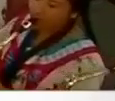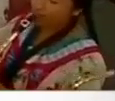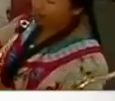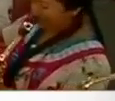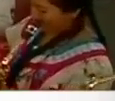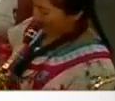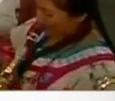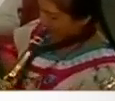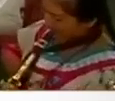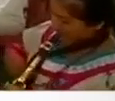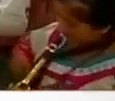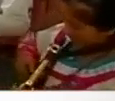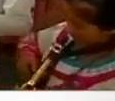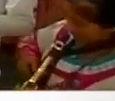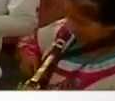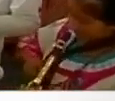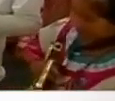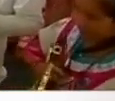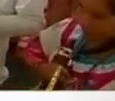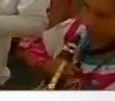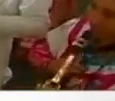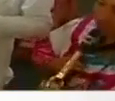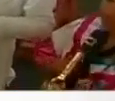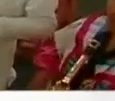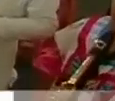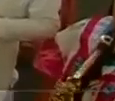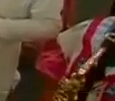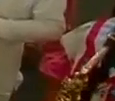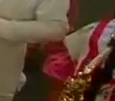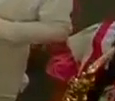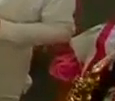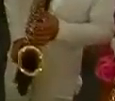Las 7 bandas interpretaron algunos temas en el Salón Tesorería.